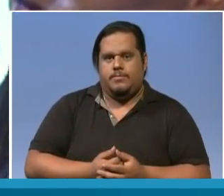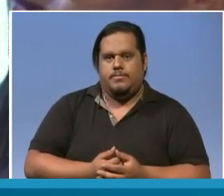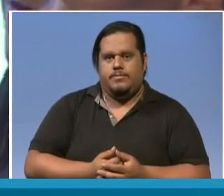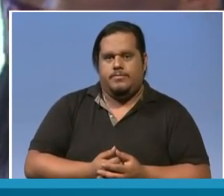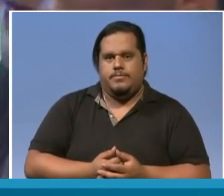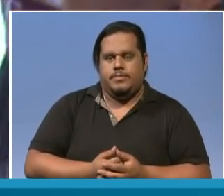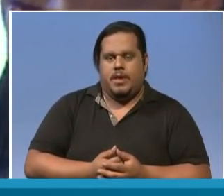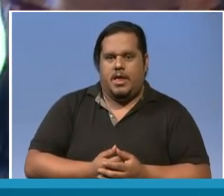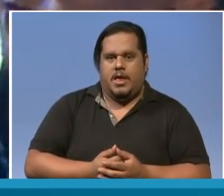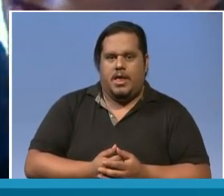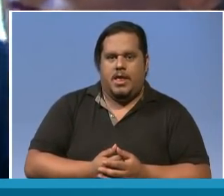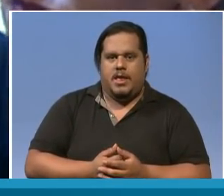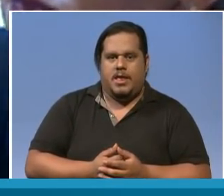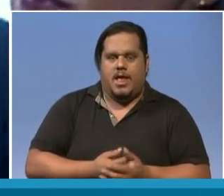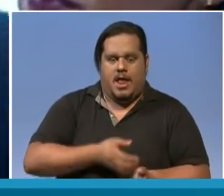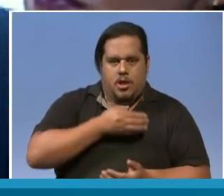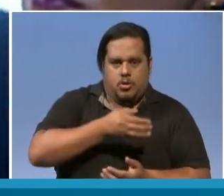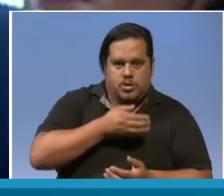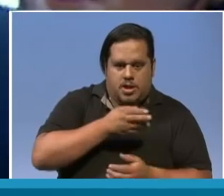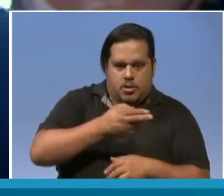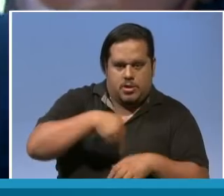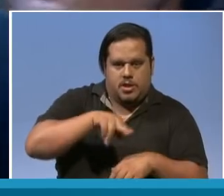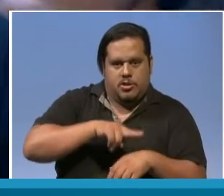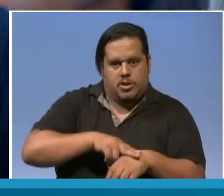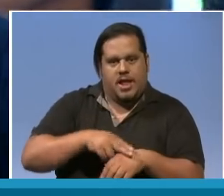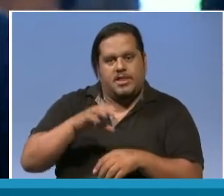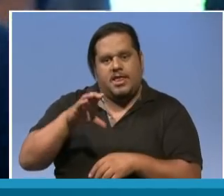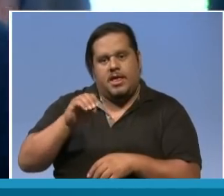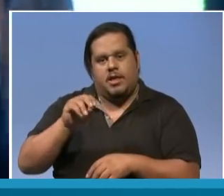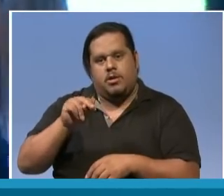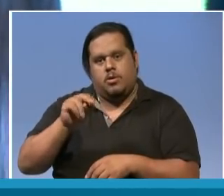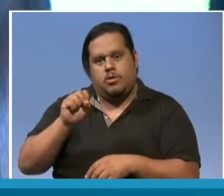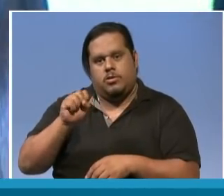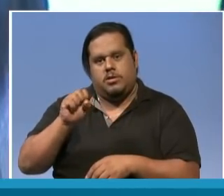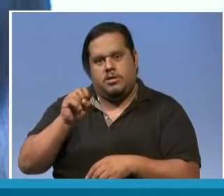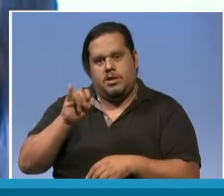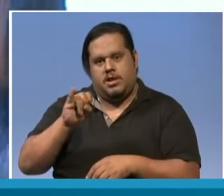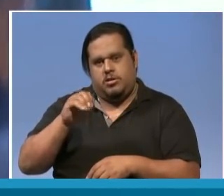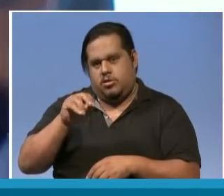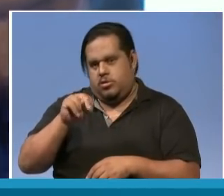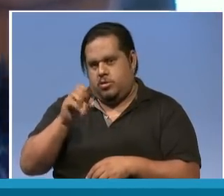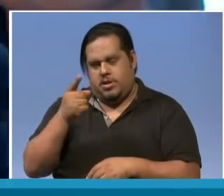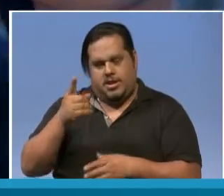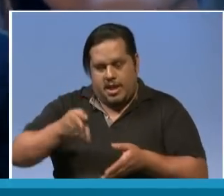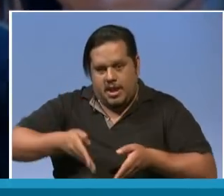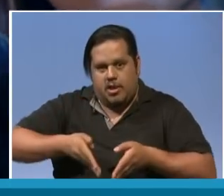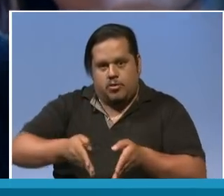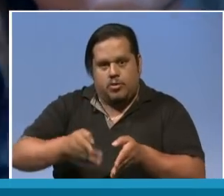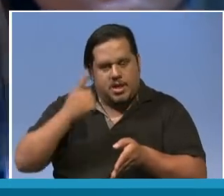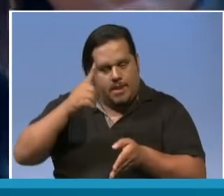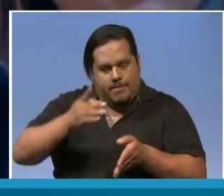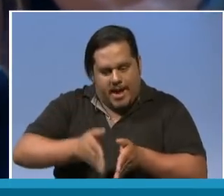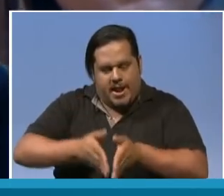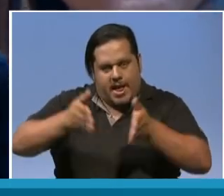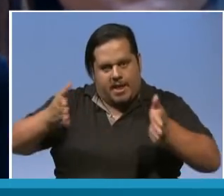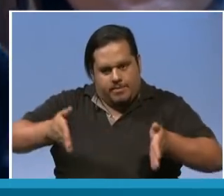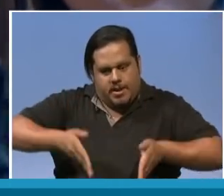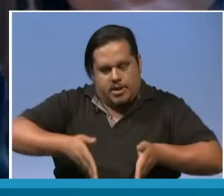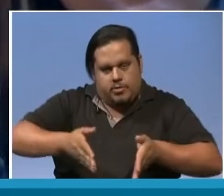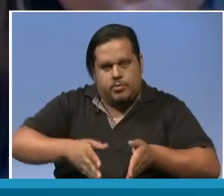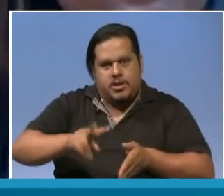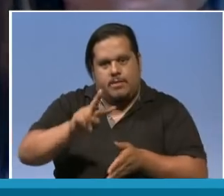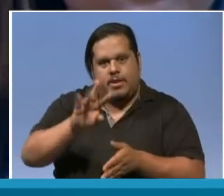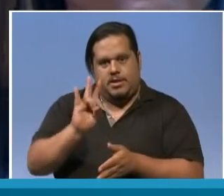que el Consejo Nacional de Concesiones nos provea la ruta crítica para ampliar la ruta 27,